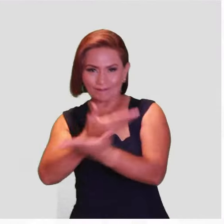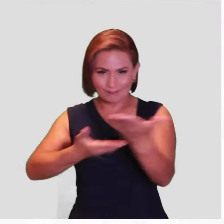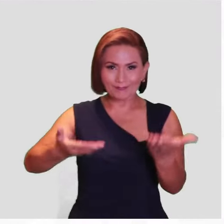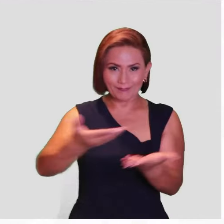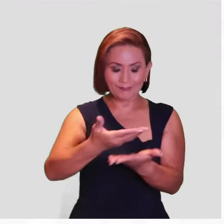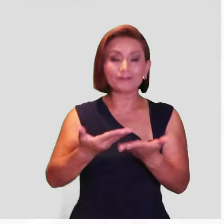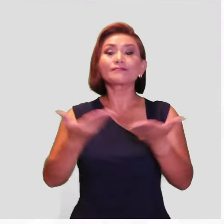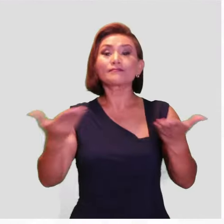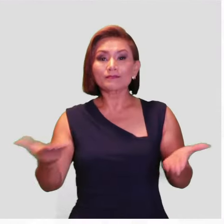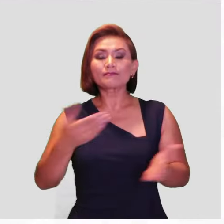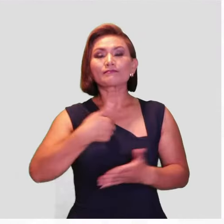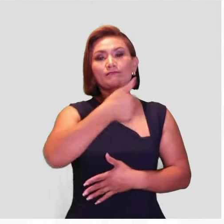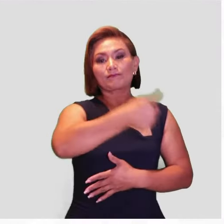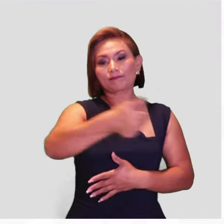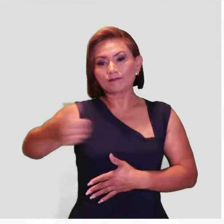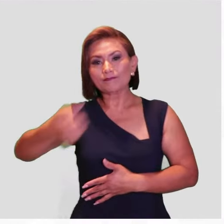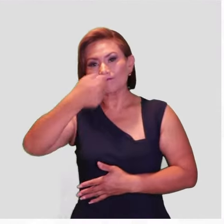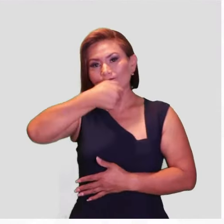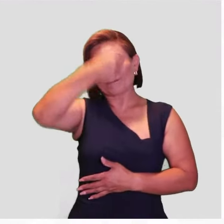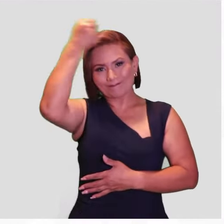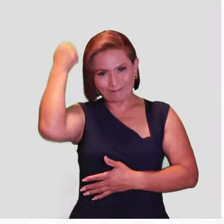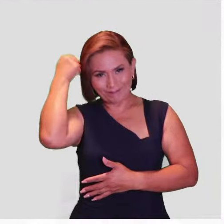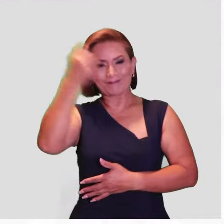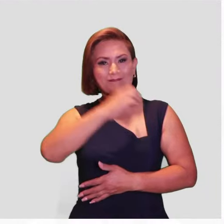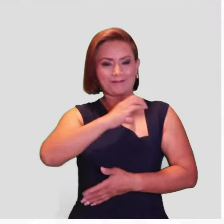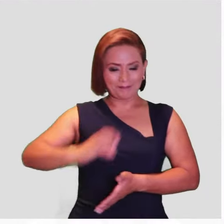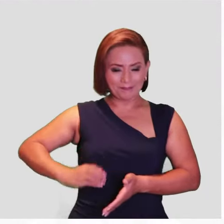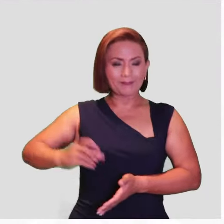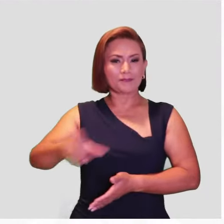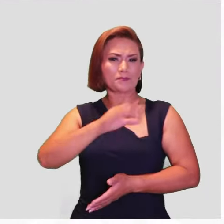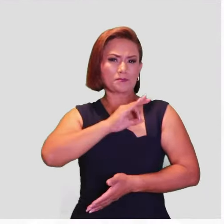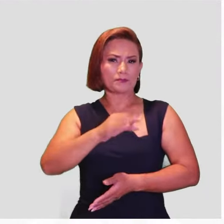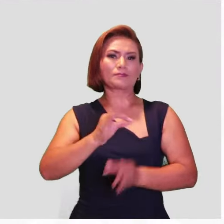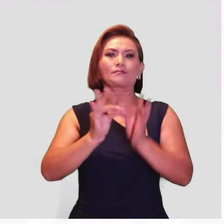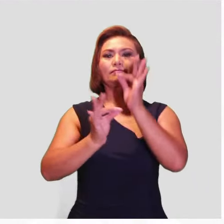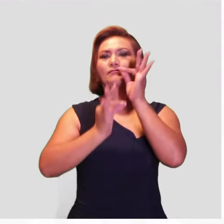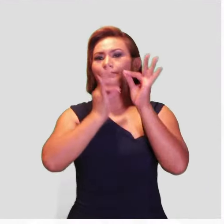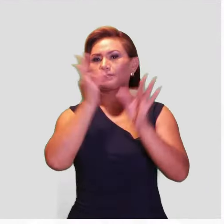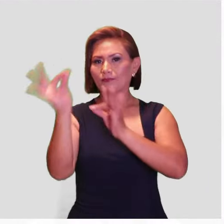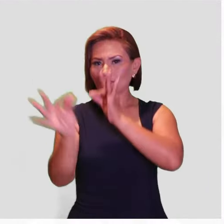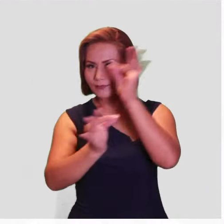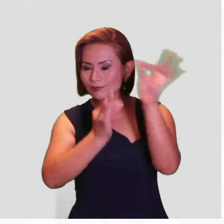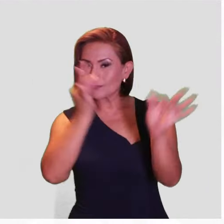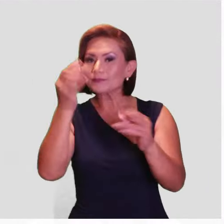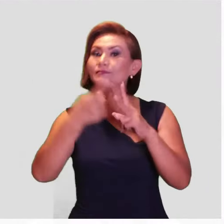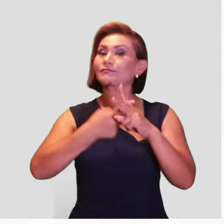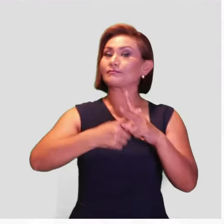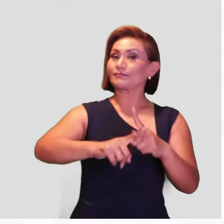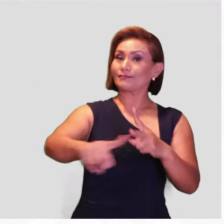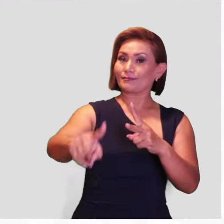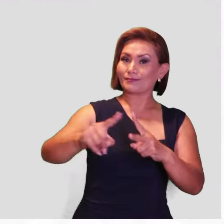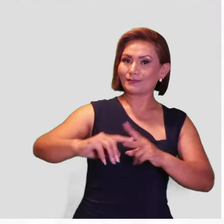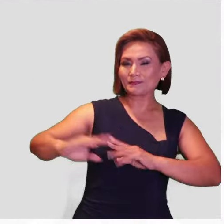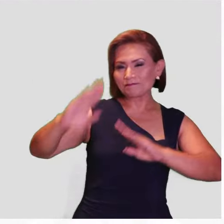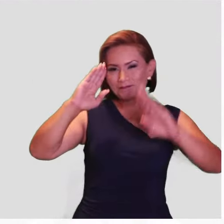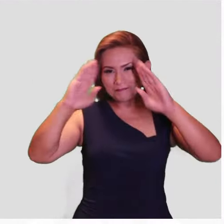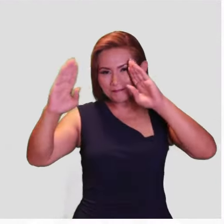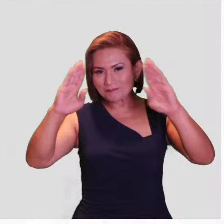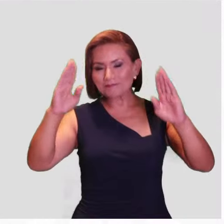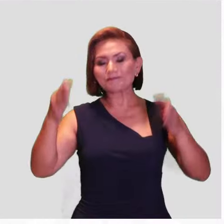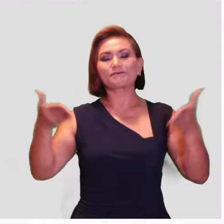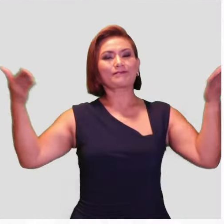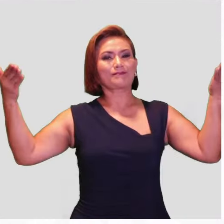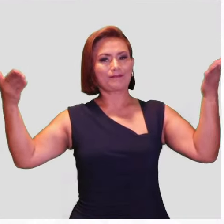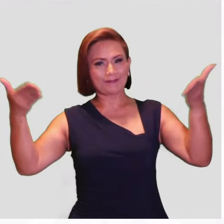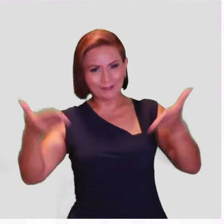las candidaturas tendrán la oportunidad de realizar un mensaje inicial, Un saludo a toda la ciudadanía que